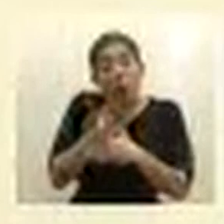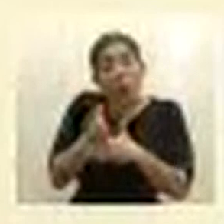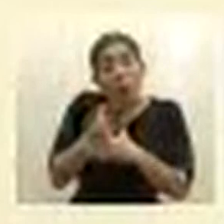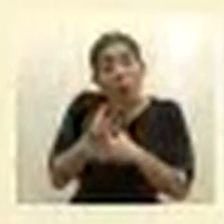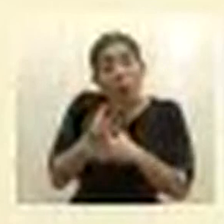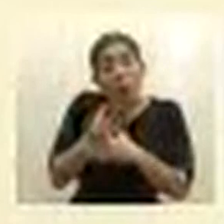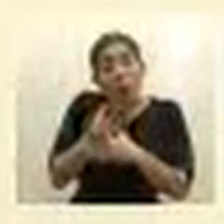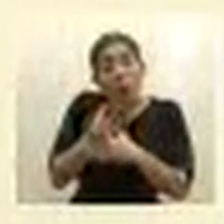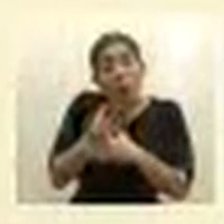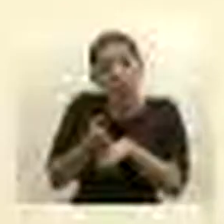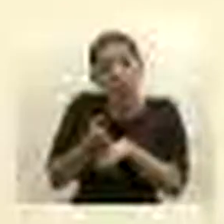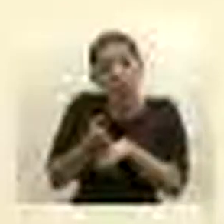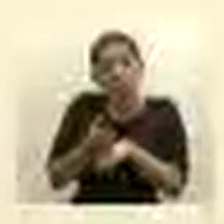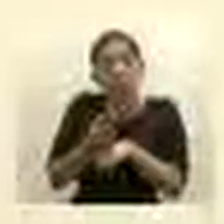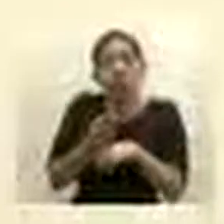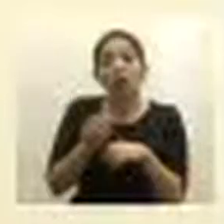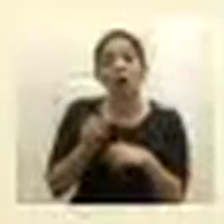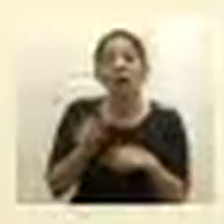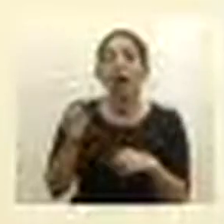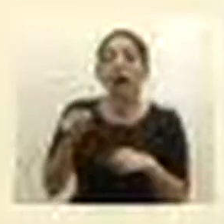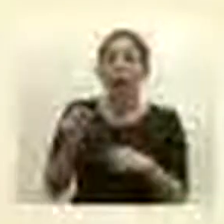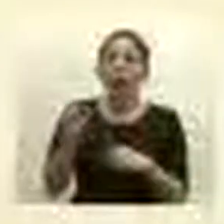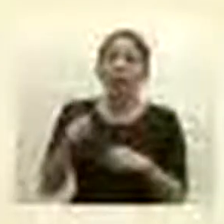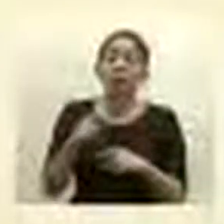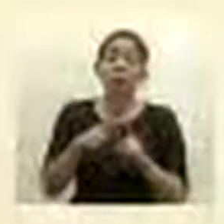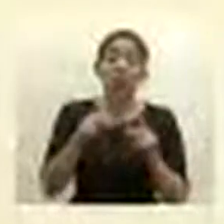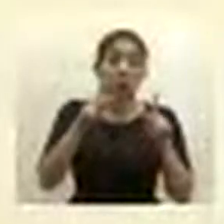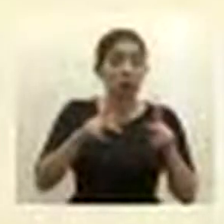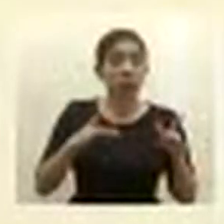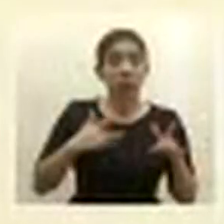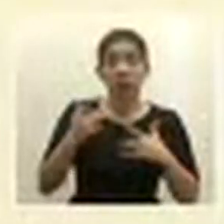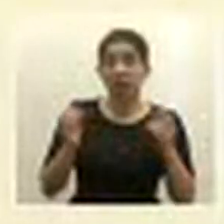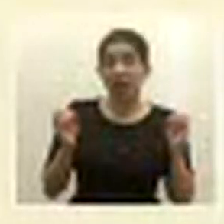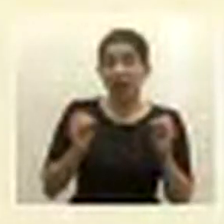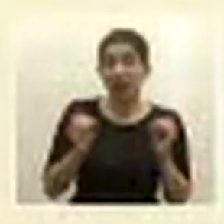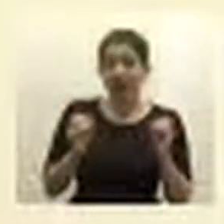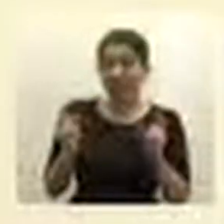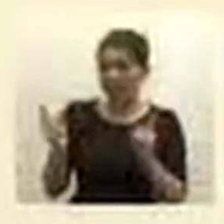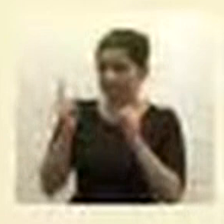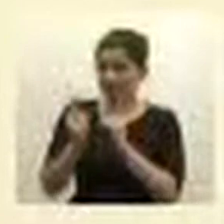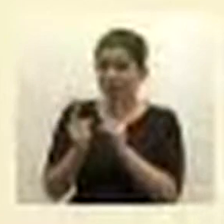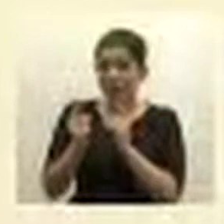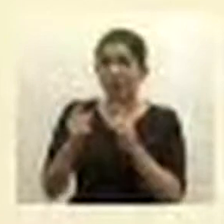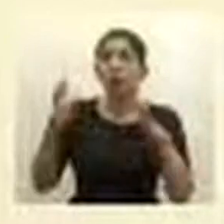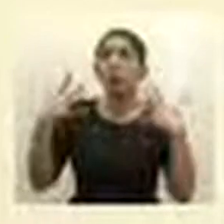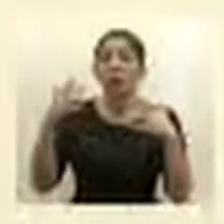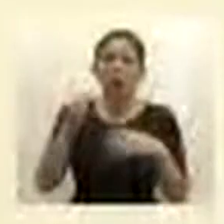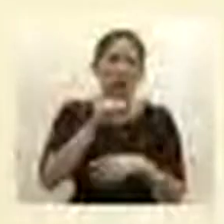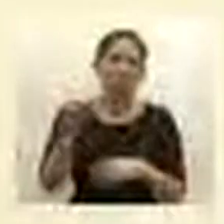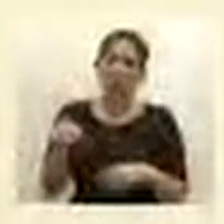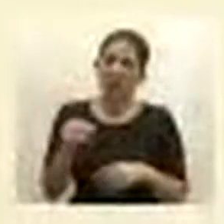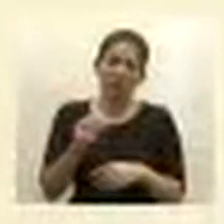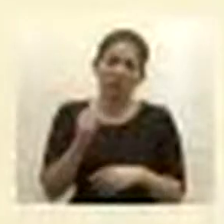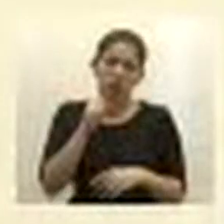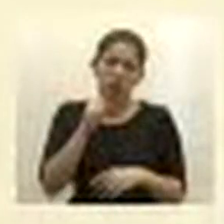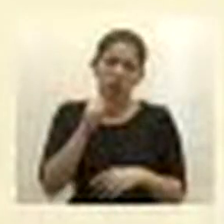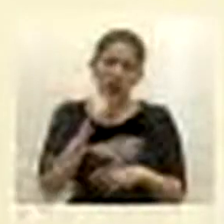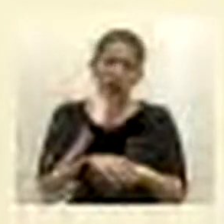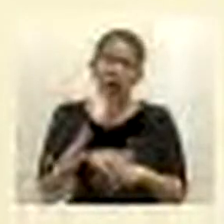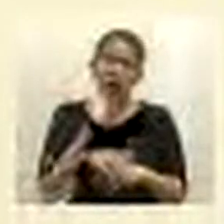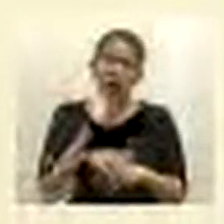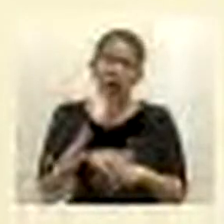cercano. En realidad, con encuentros más casuales de personas que no tienen síntomas, sería muy extraño que se pueda dar una transmisión de ese tipo. ¿Y en tipos